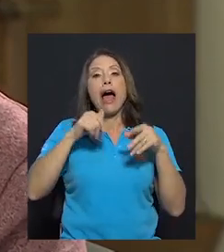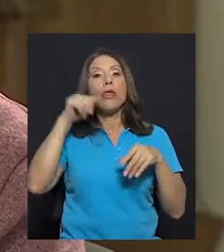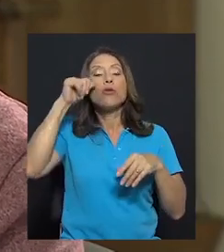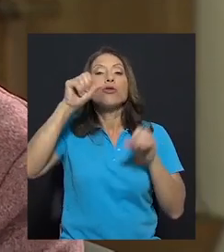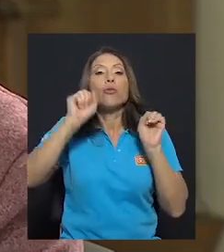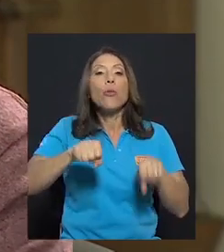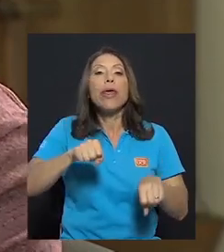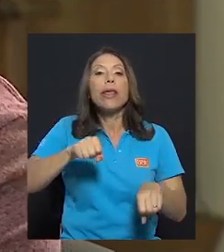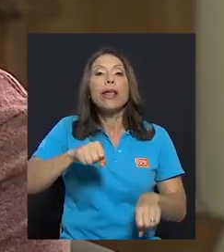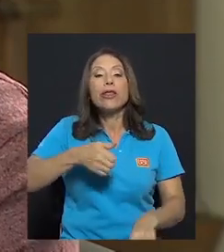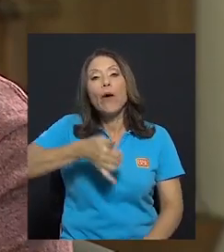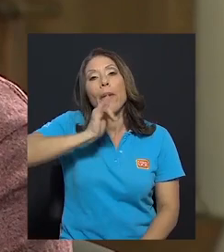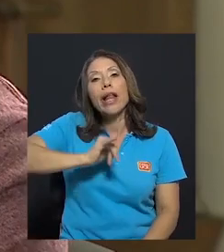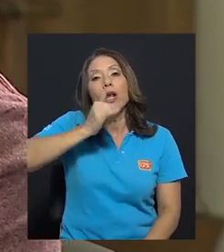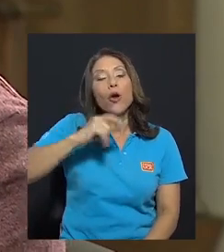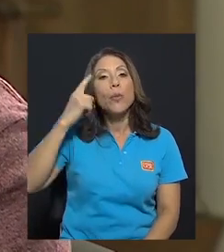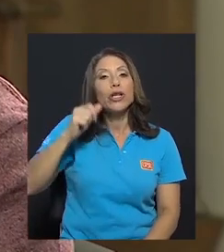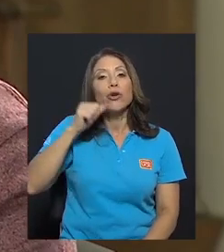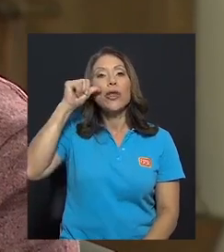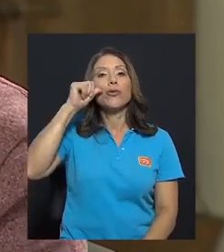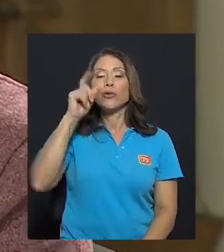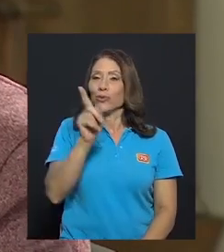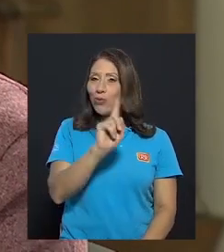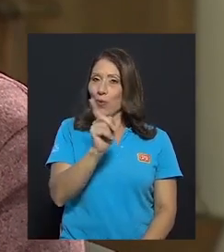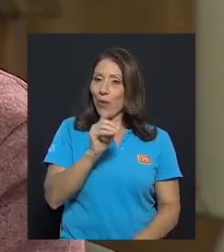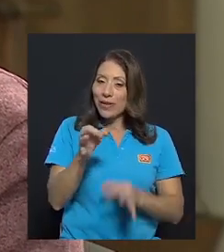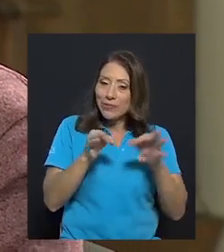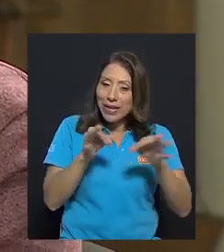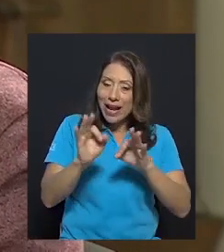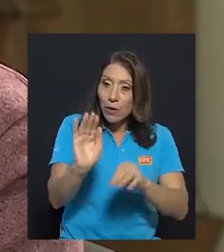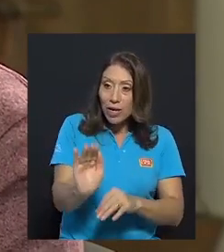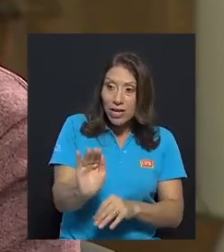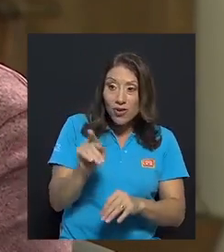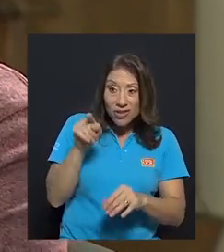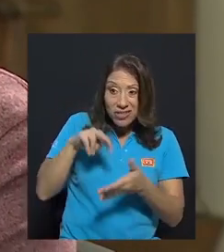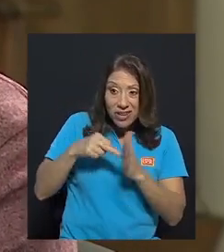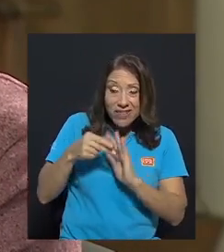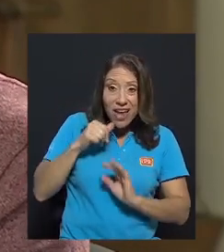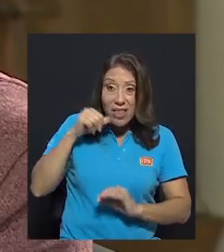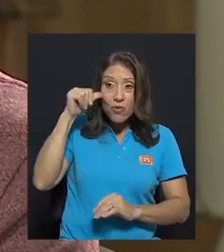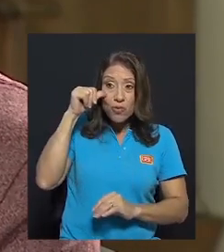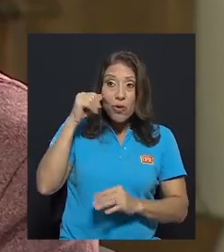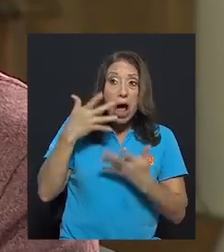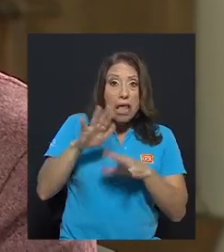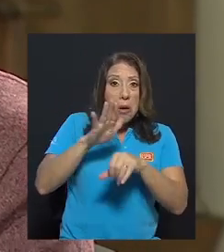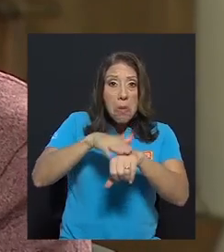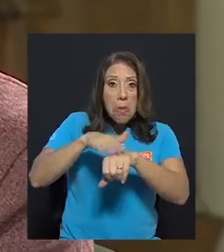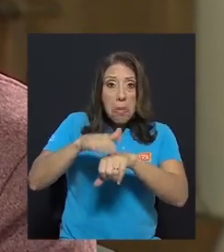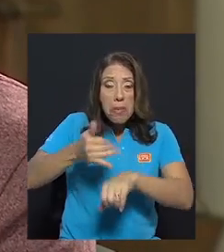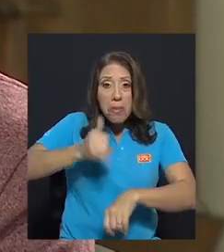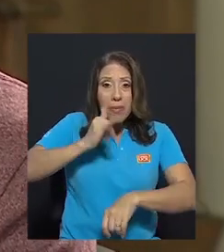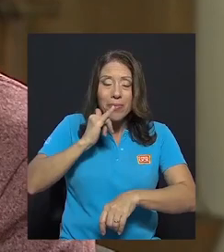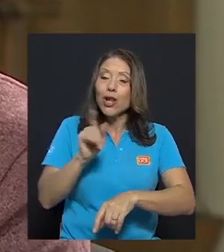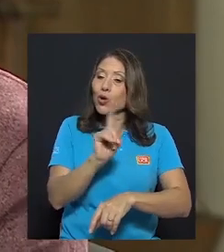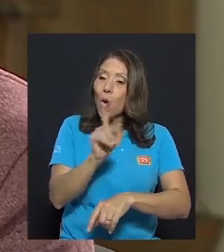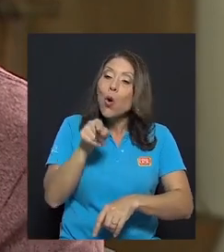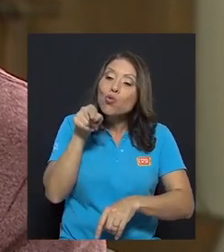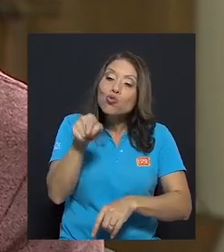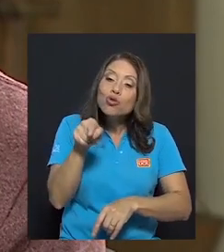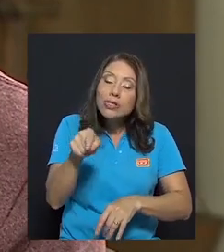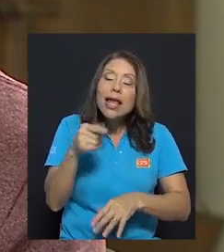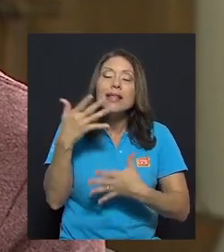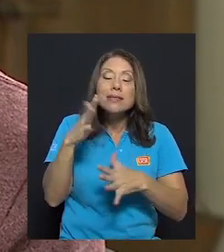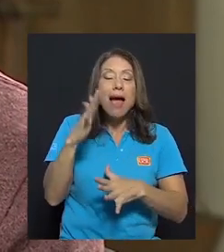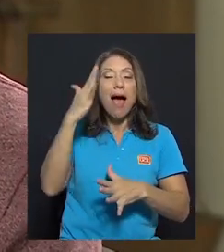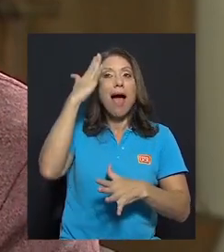a los niños de que no es que como son adultos se les permita, no, es que el licor tiene ciertas consecuencias y cuando usted es adulto usted puede